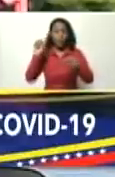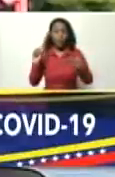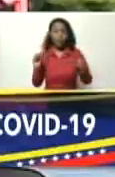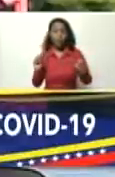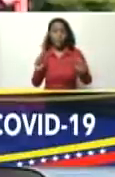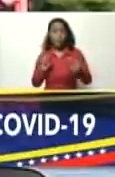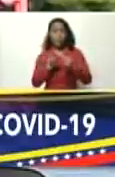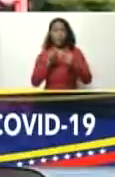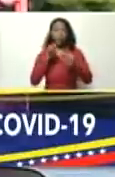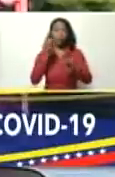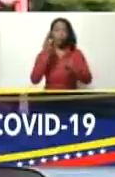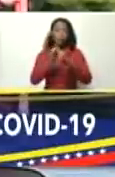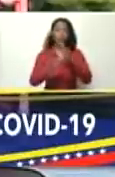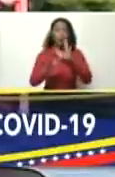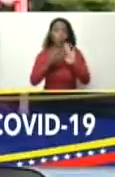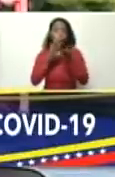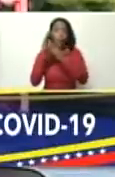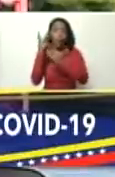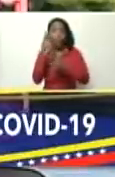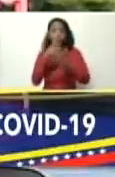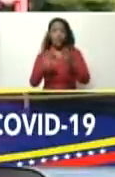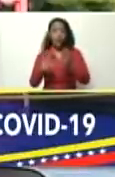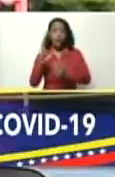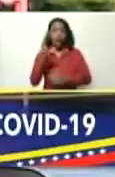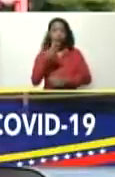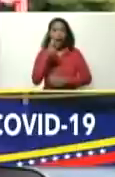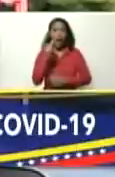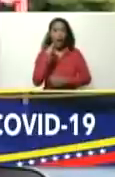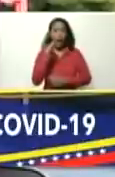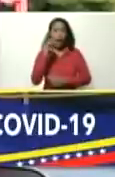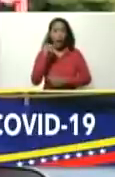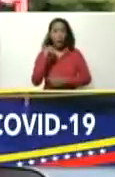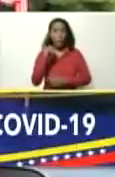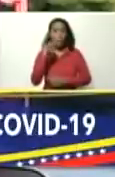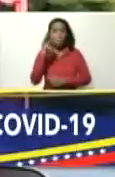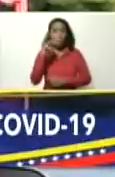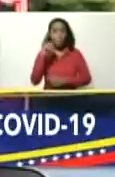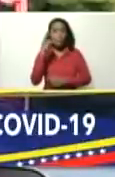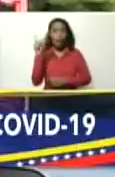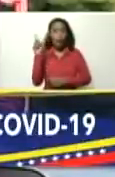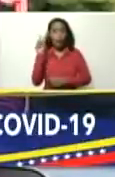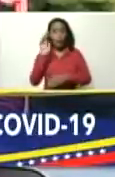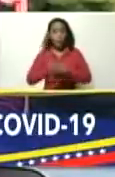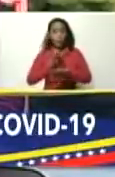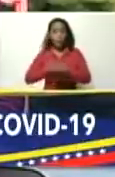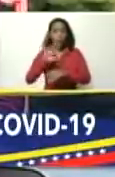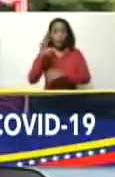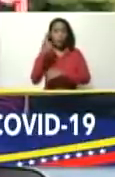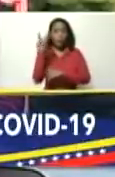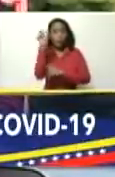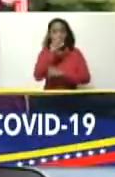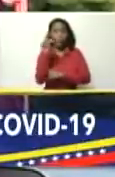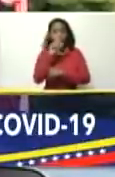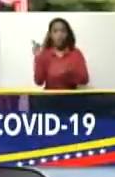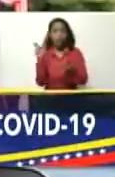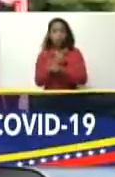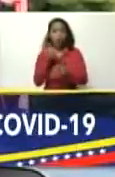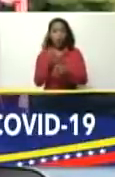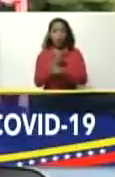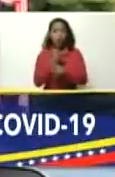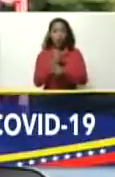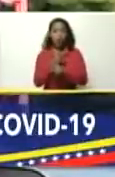la circulación comunitaria de la variante Gamma. A partir de la tercera semana de agosto